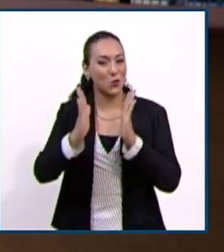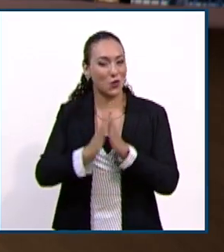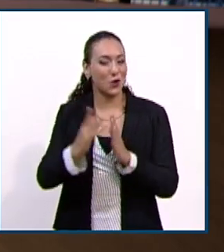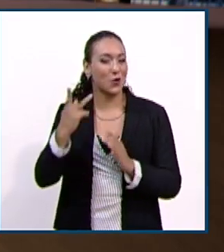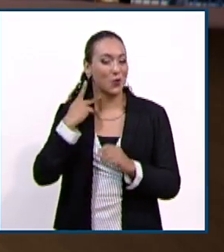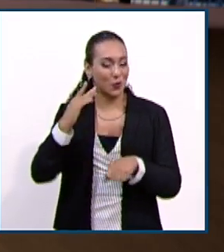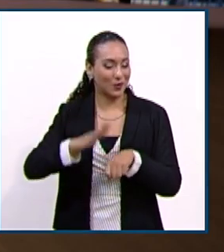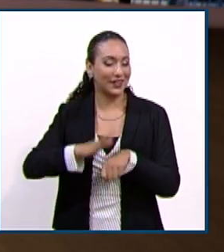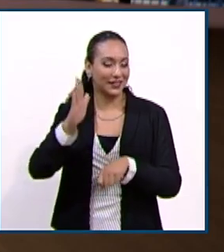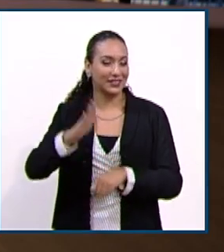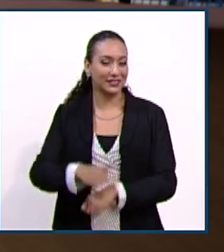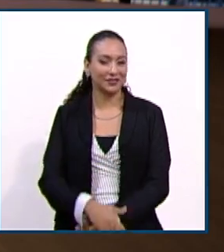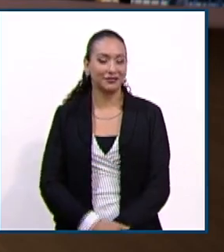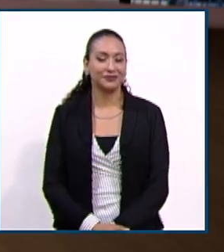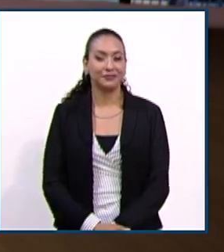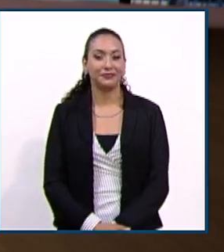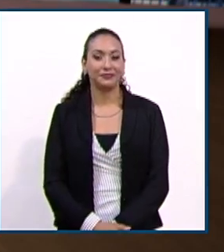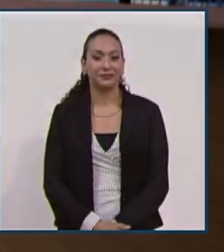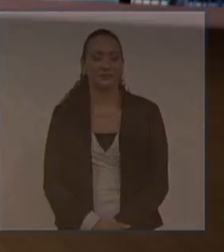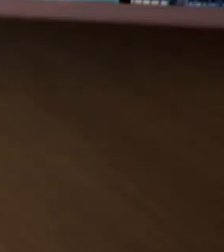en política.